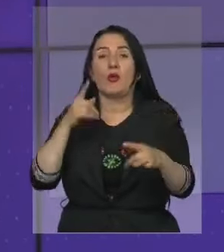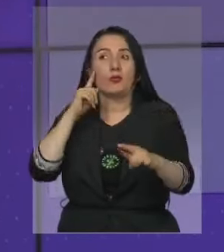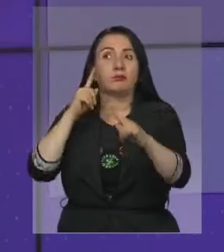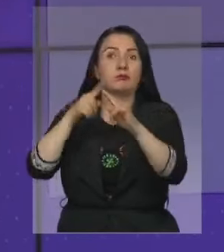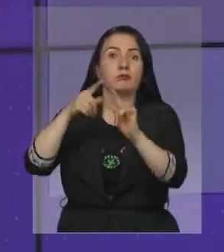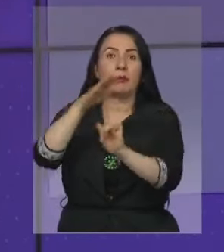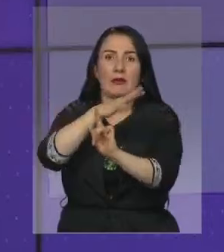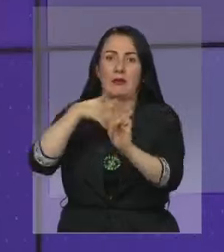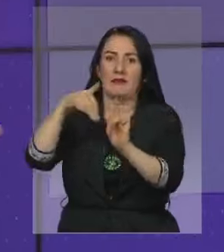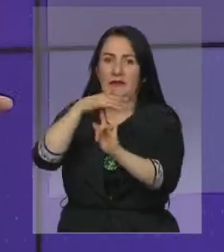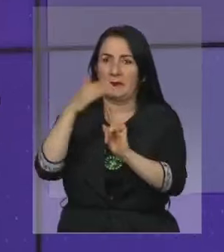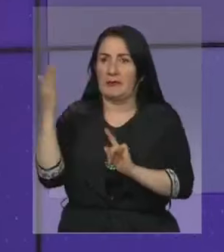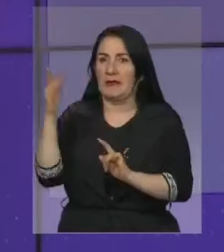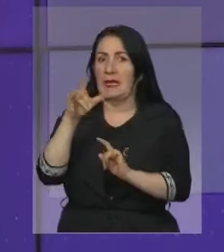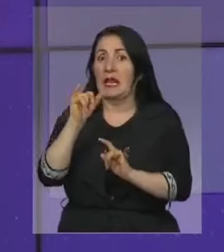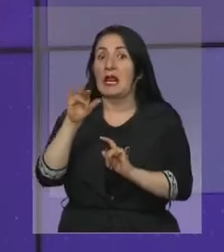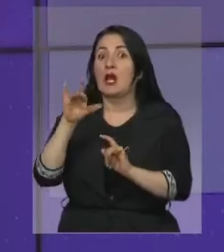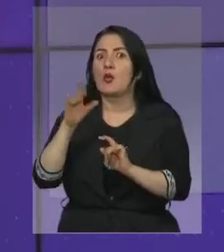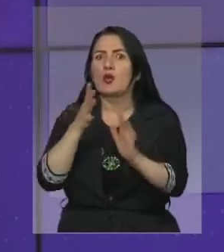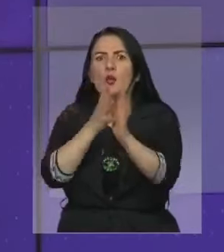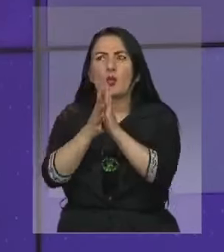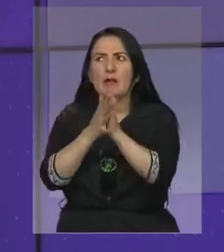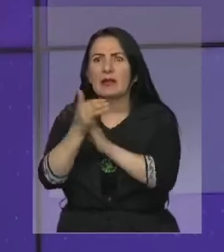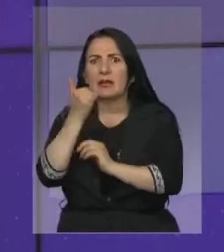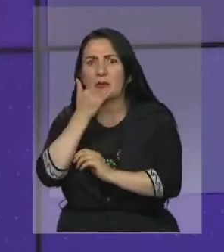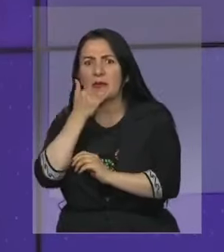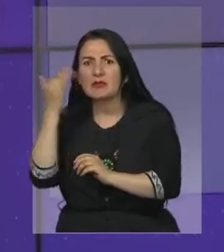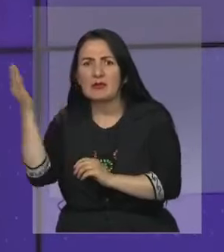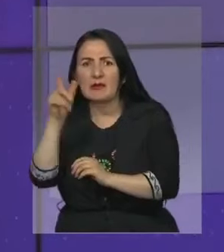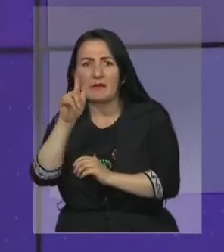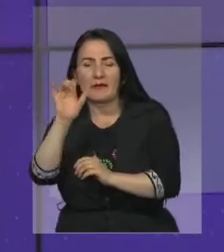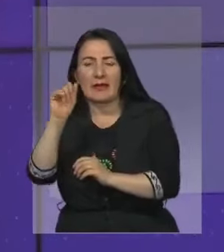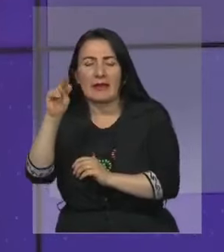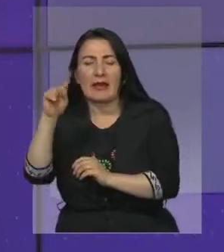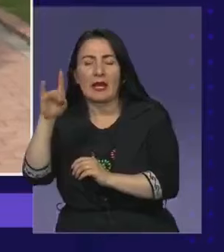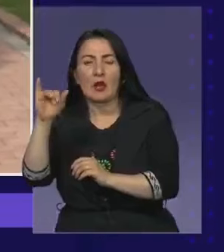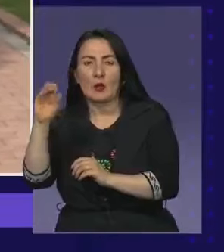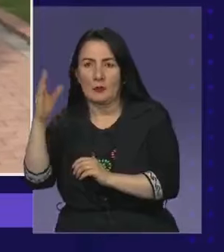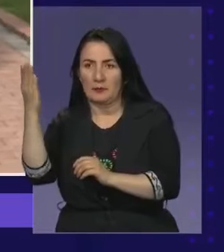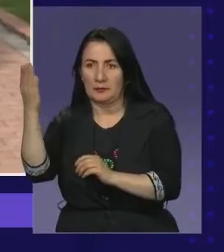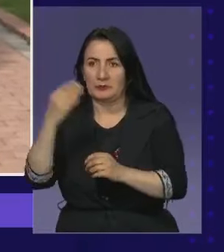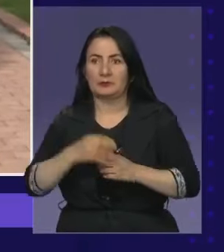Laura Chambueta nos va a contar qué dicen desde esta corporación en esas cifras. Laura.